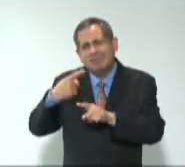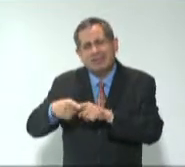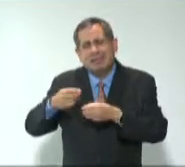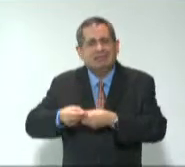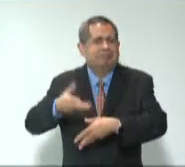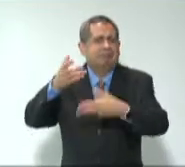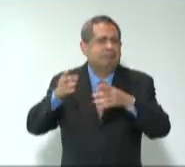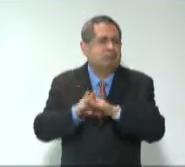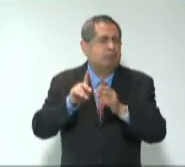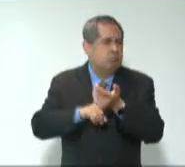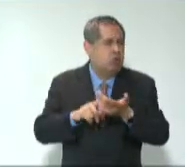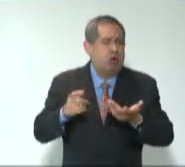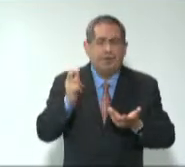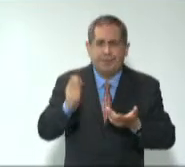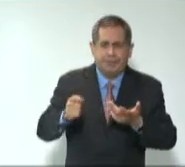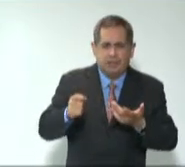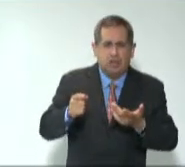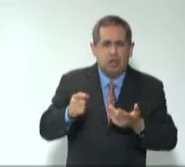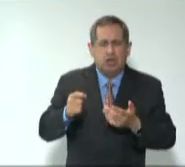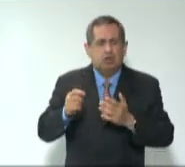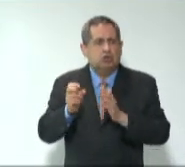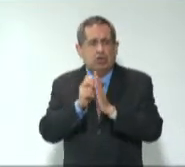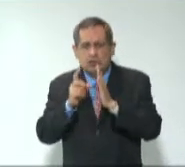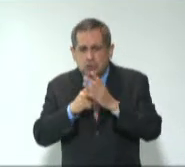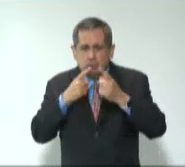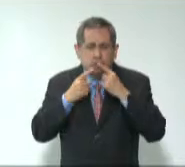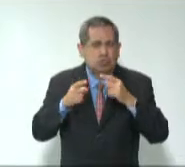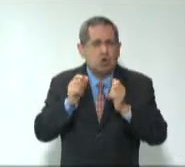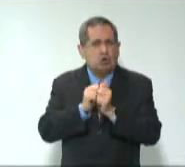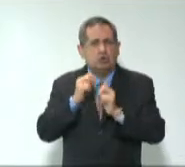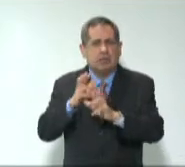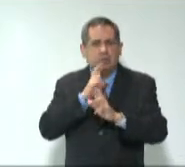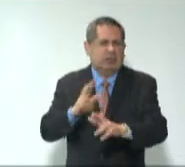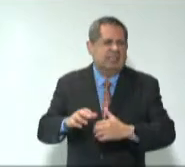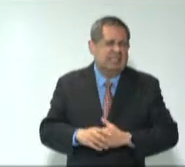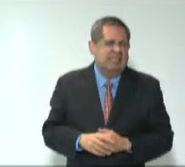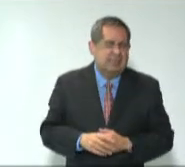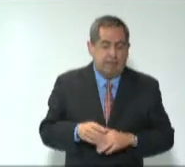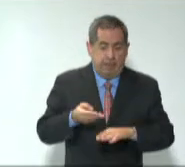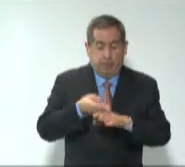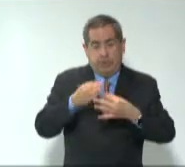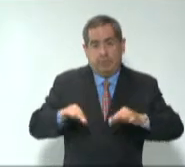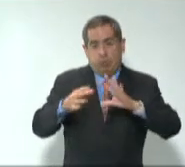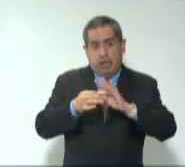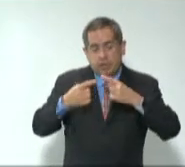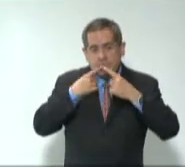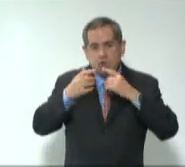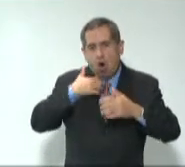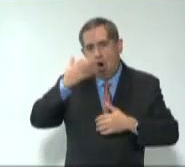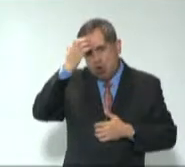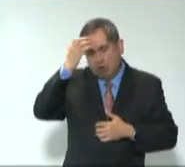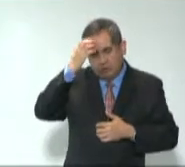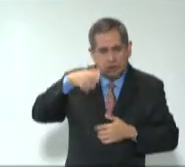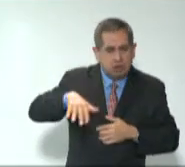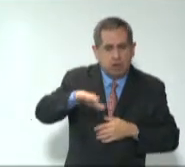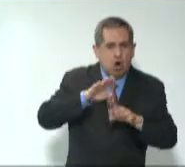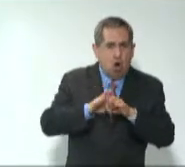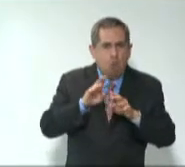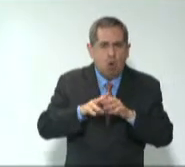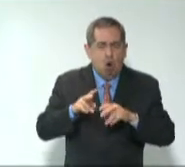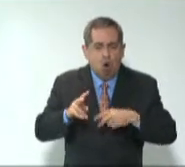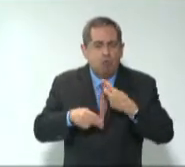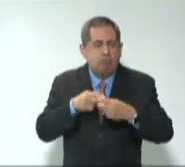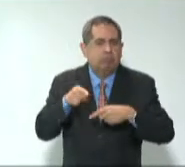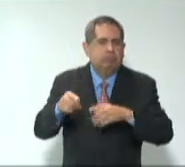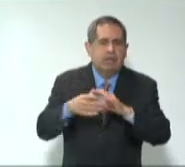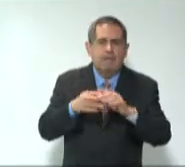los eh páginas de las solicitudes y sus respuestas es muy importante pues conocer cómo cómo podemos acceder a